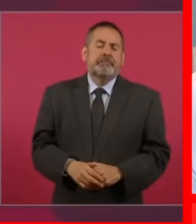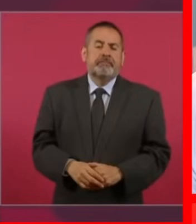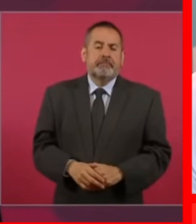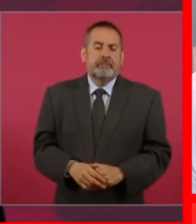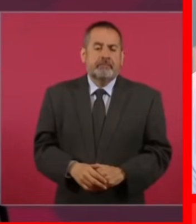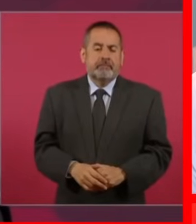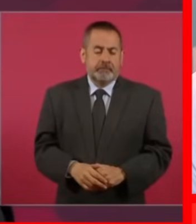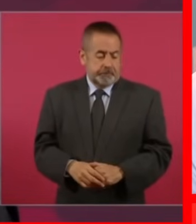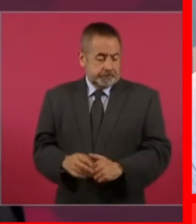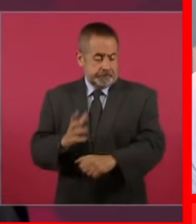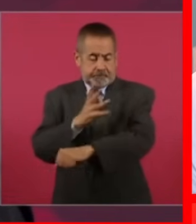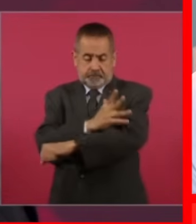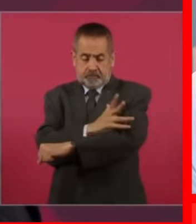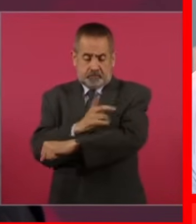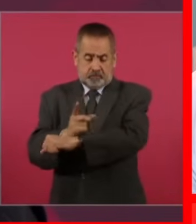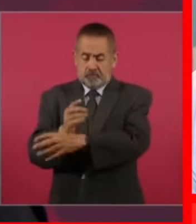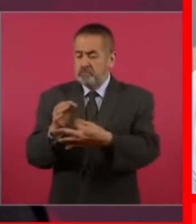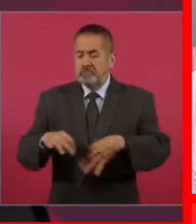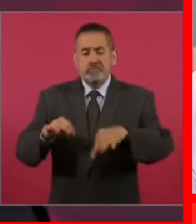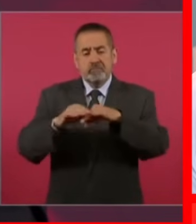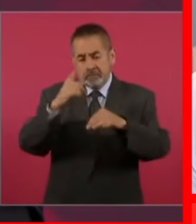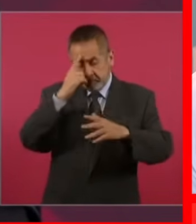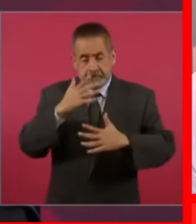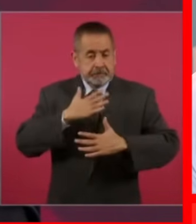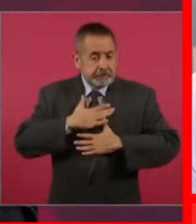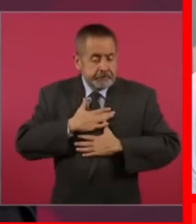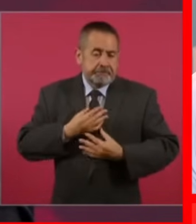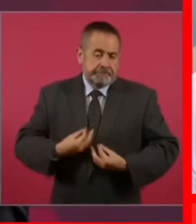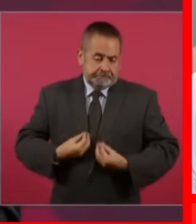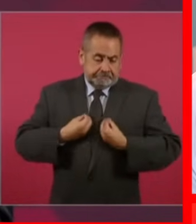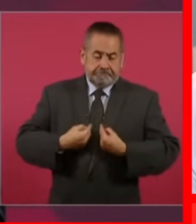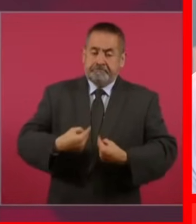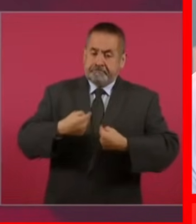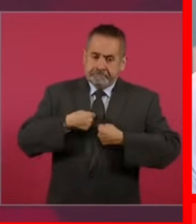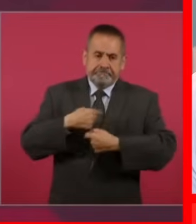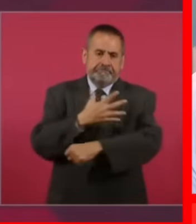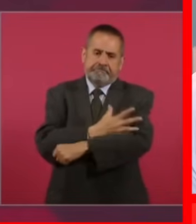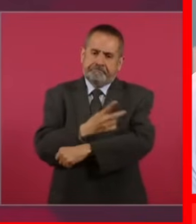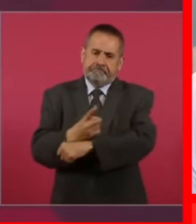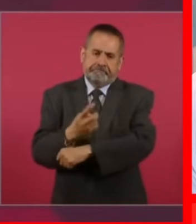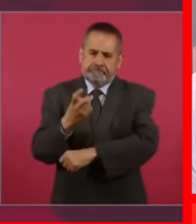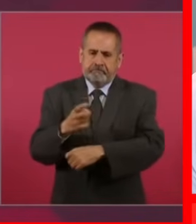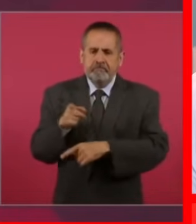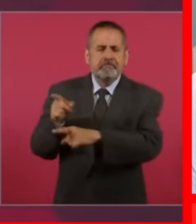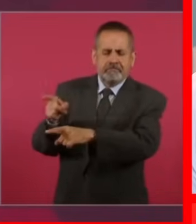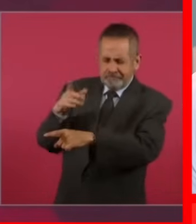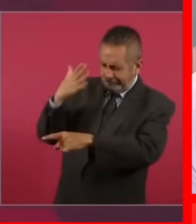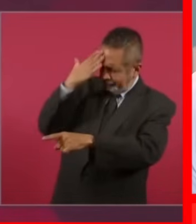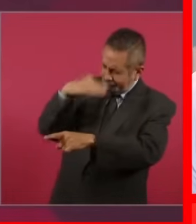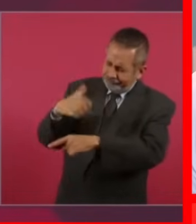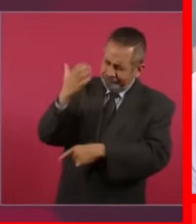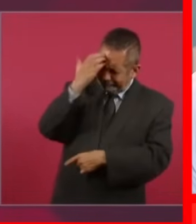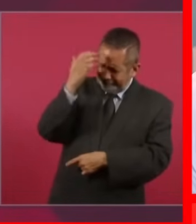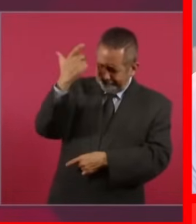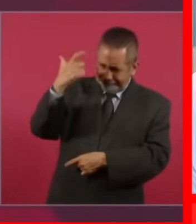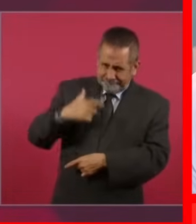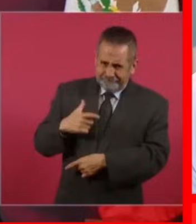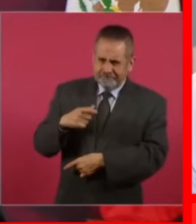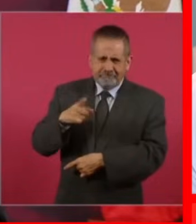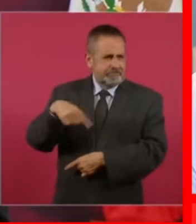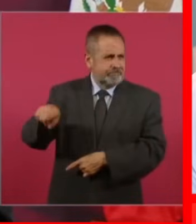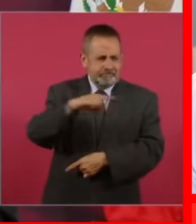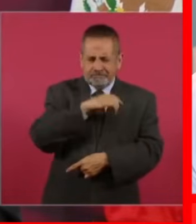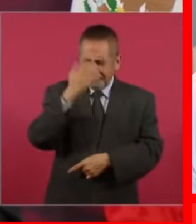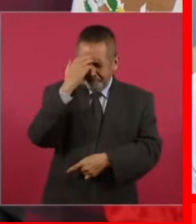La honestidad es lo que estimo más importante en mi vida, y él lo sabe, como lo saben